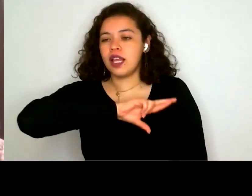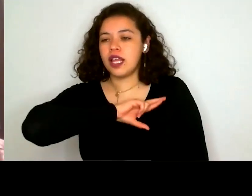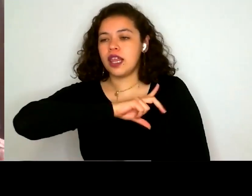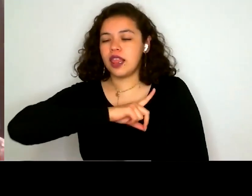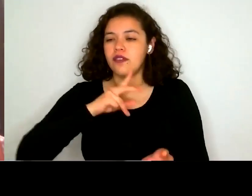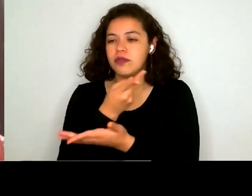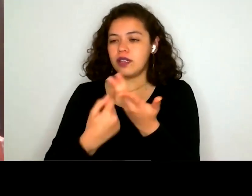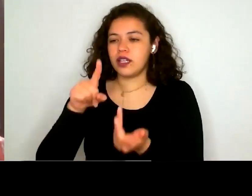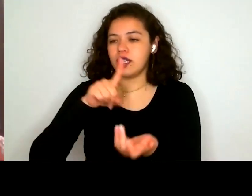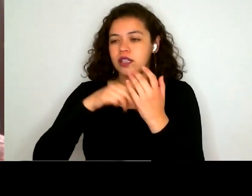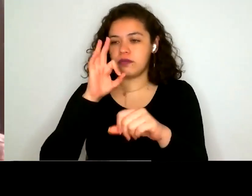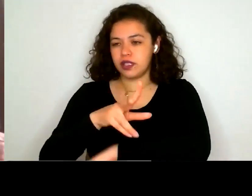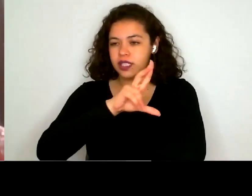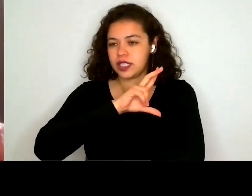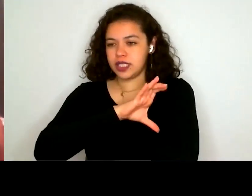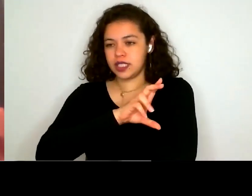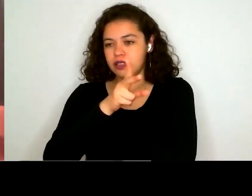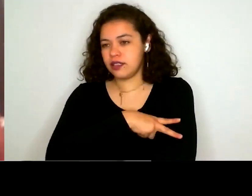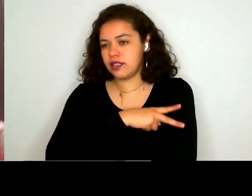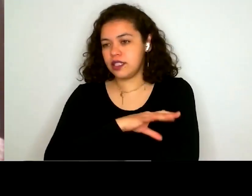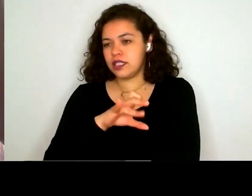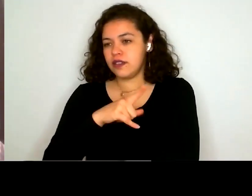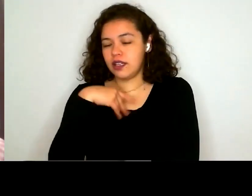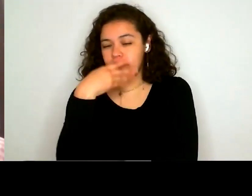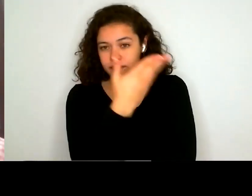de protección civil? Sí.